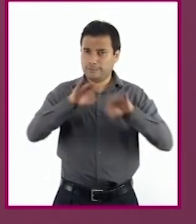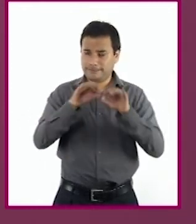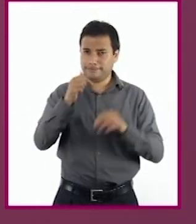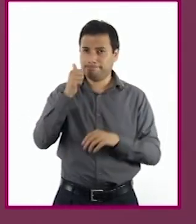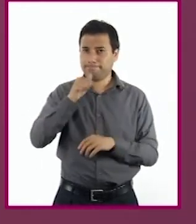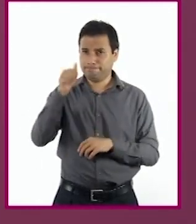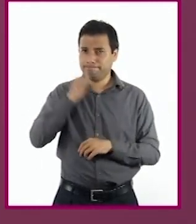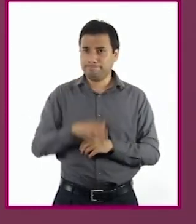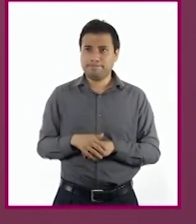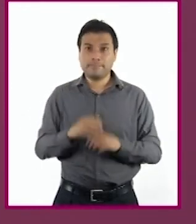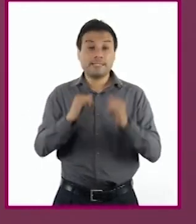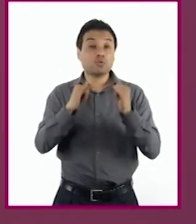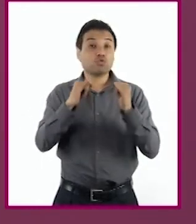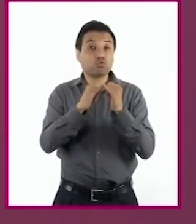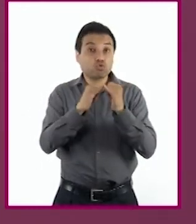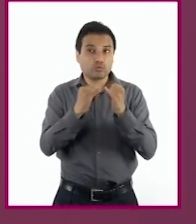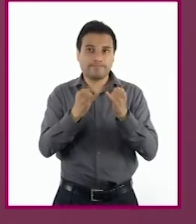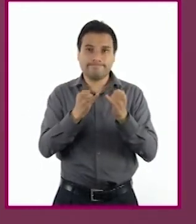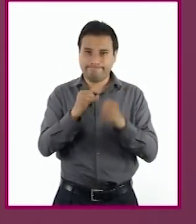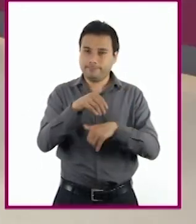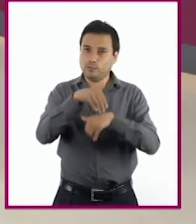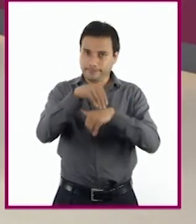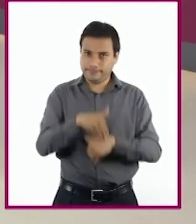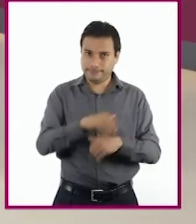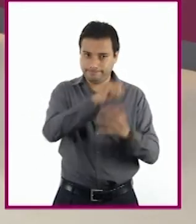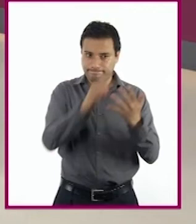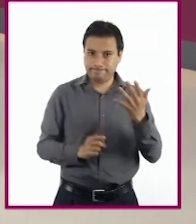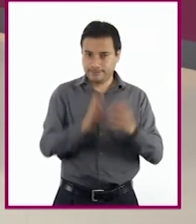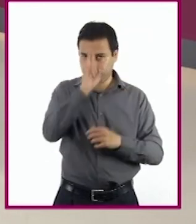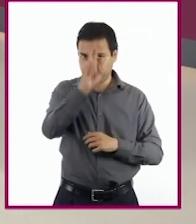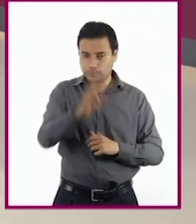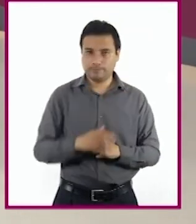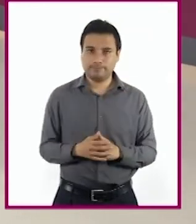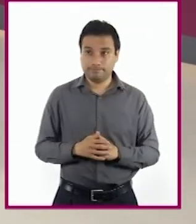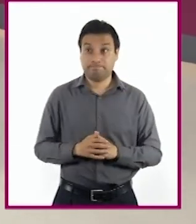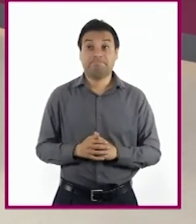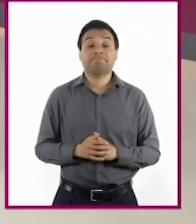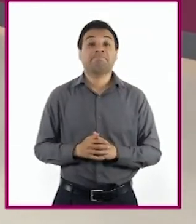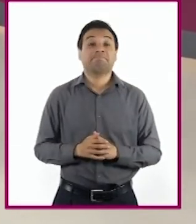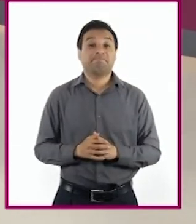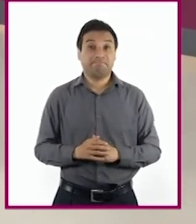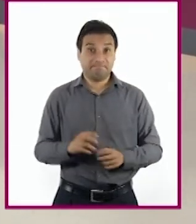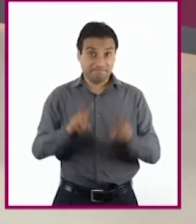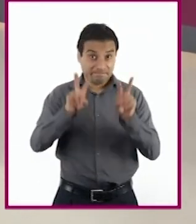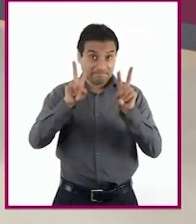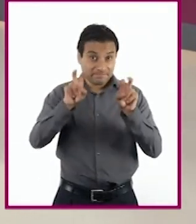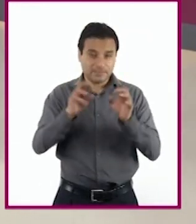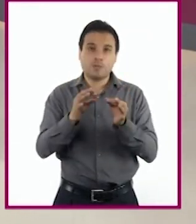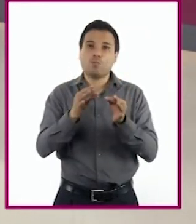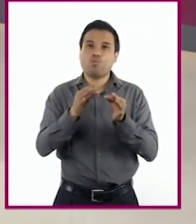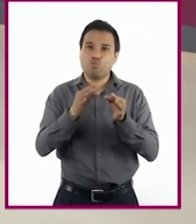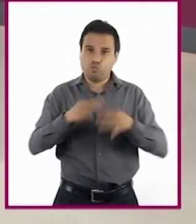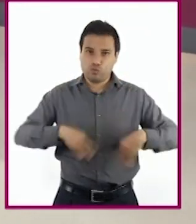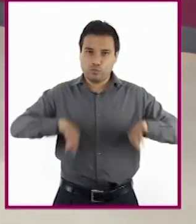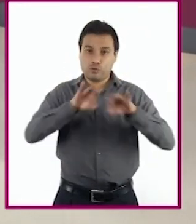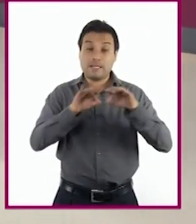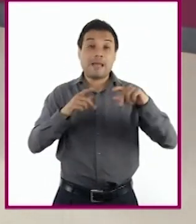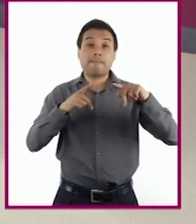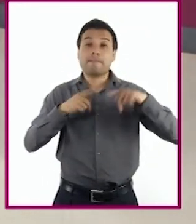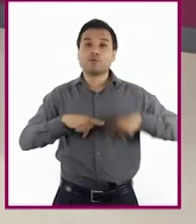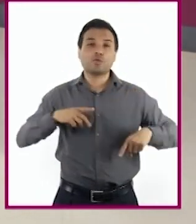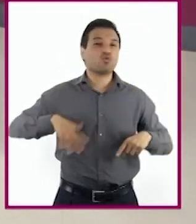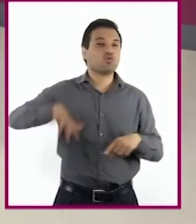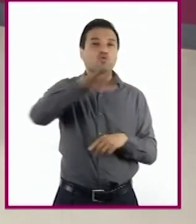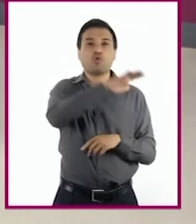de que las instituciones los practiquen. Sin duda se trata de un tema muy importante que la ciudadanía